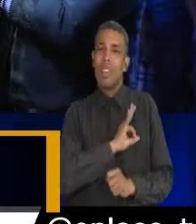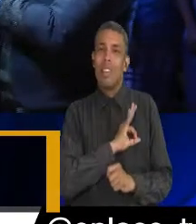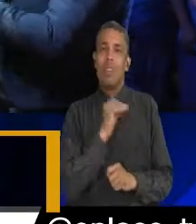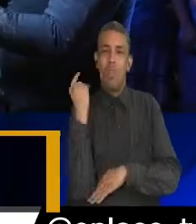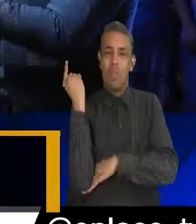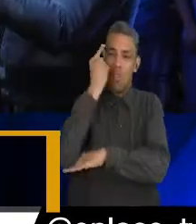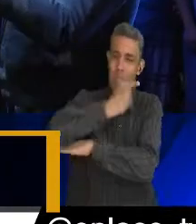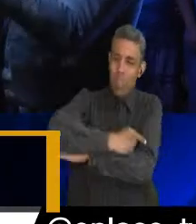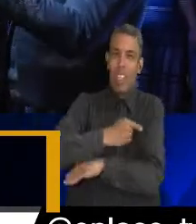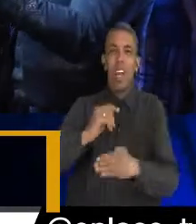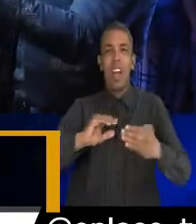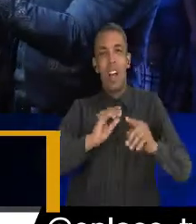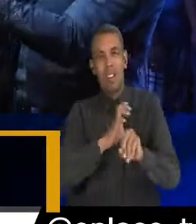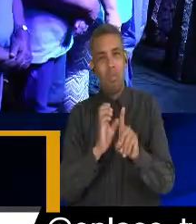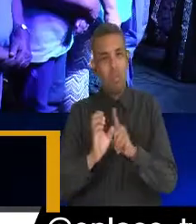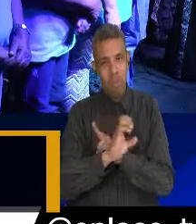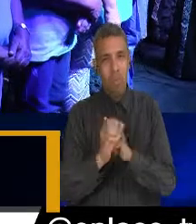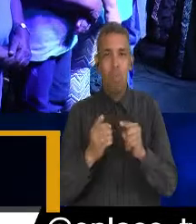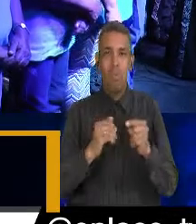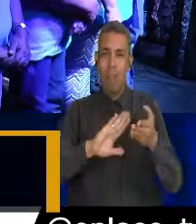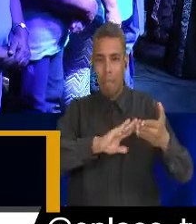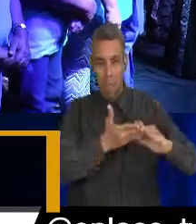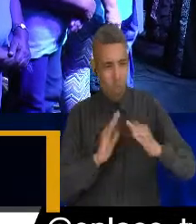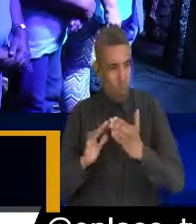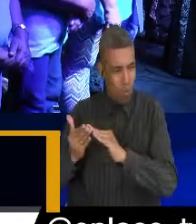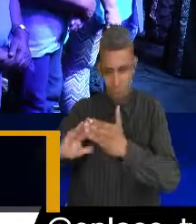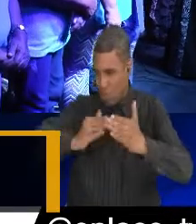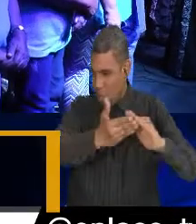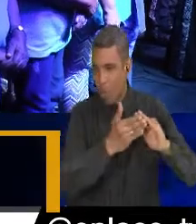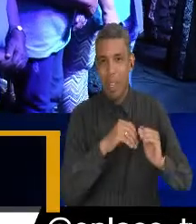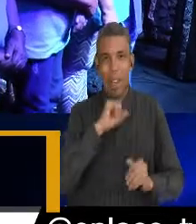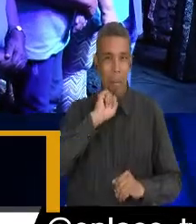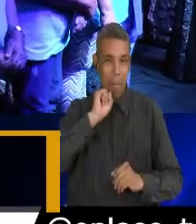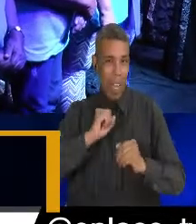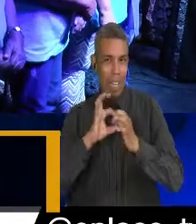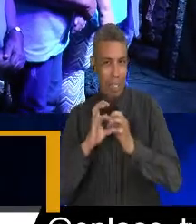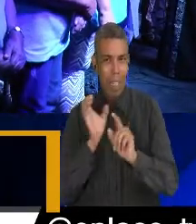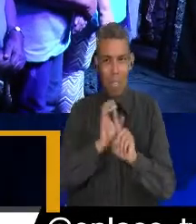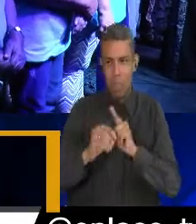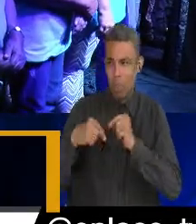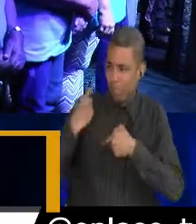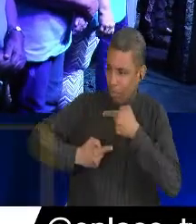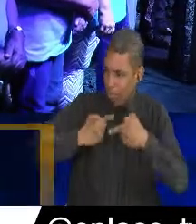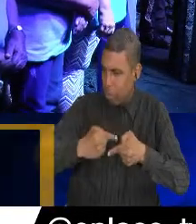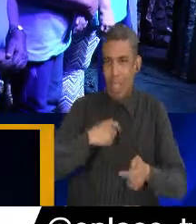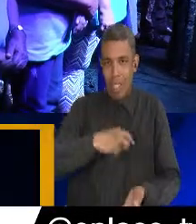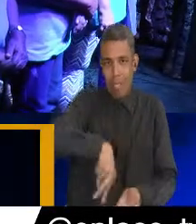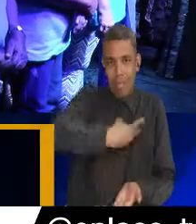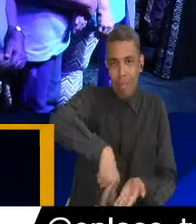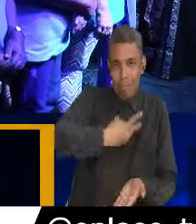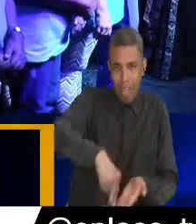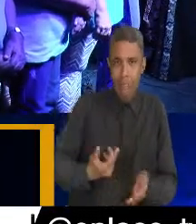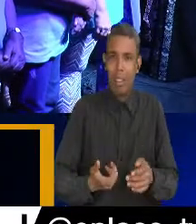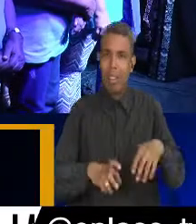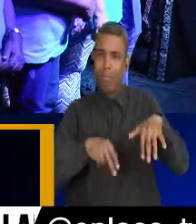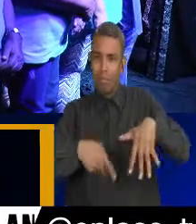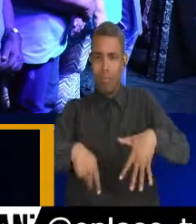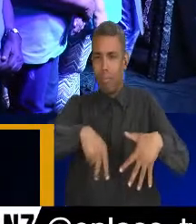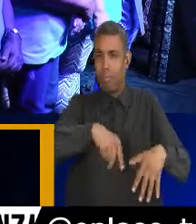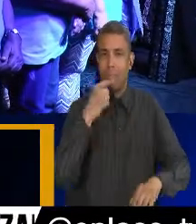muchos más muestras musicales, mucha danza y todos los artistas que nos vienen a acompañar. ¿Hay desfile? La gente está acostumbrada